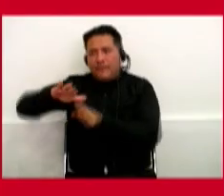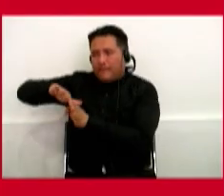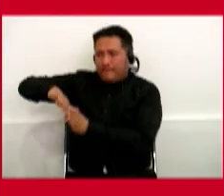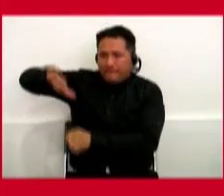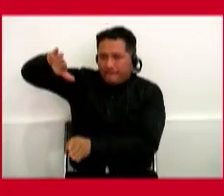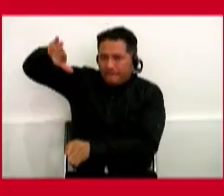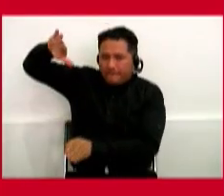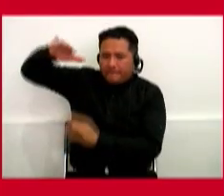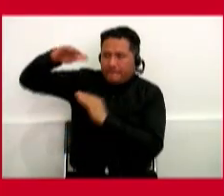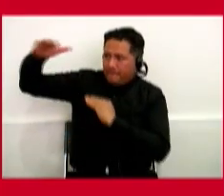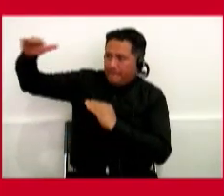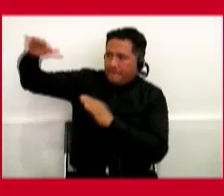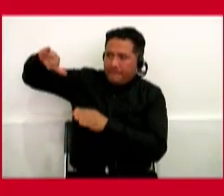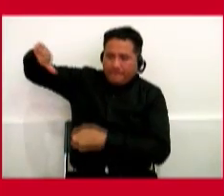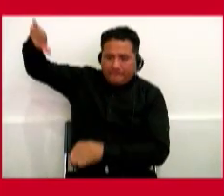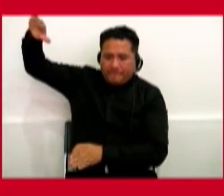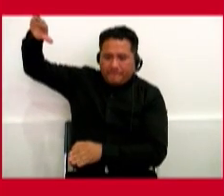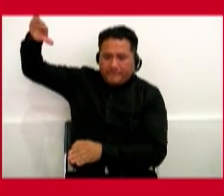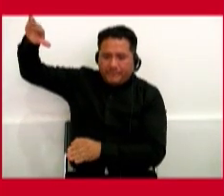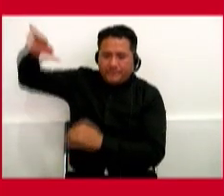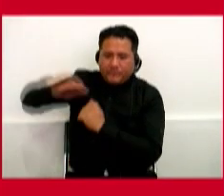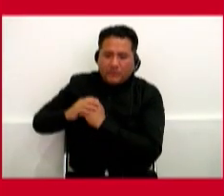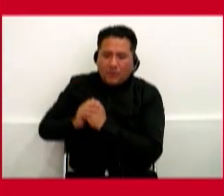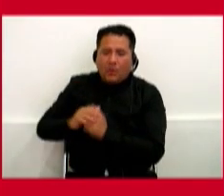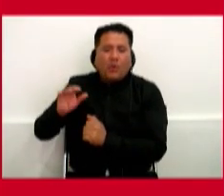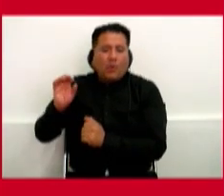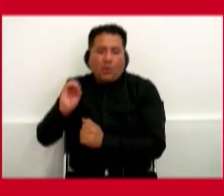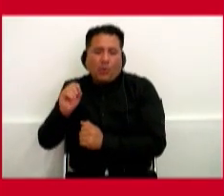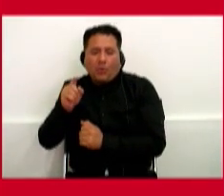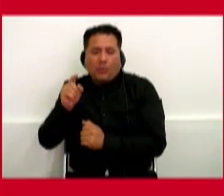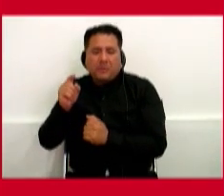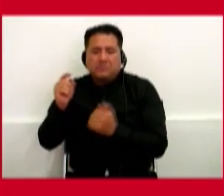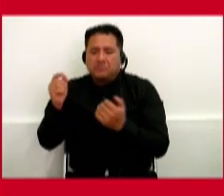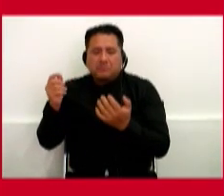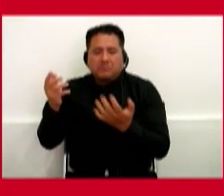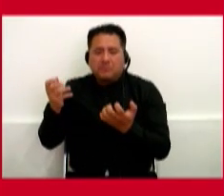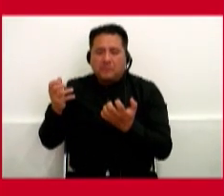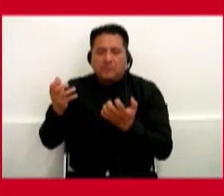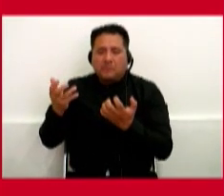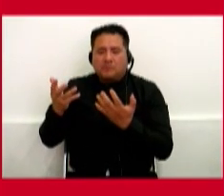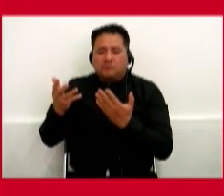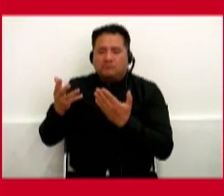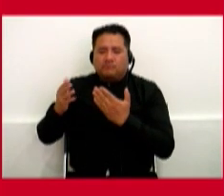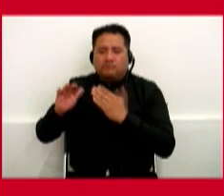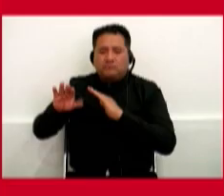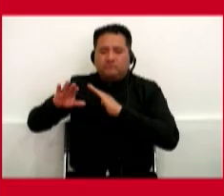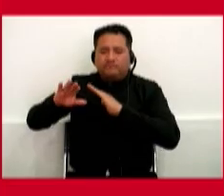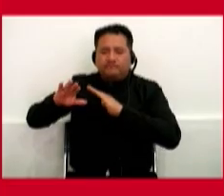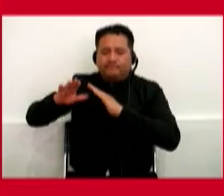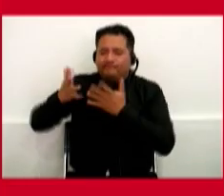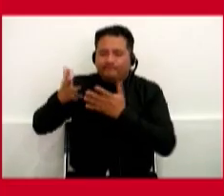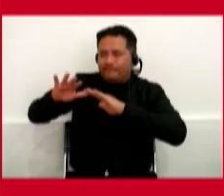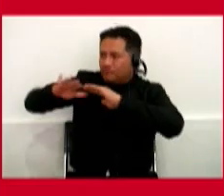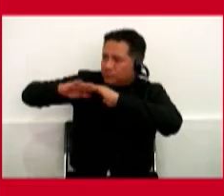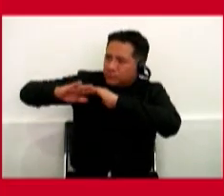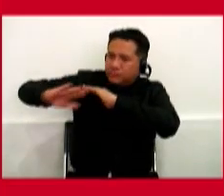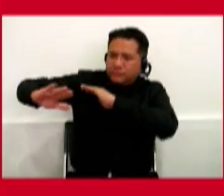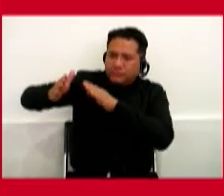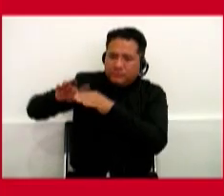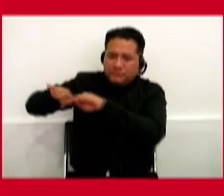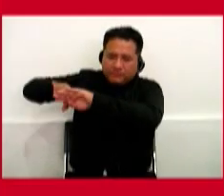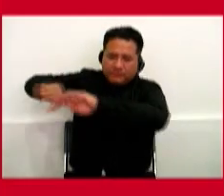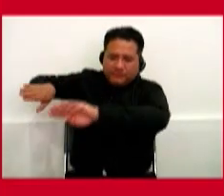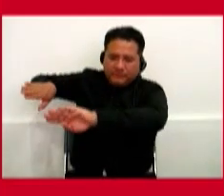la construcción de alguna infraestructura, o queremos quizás estimar el flujo que está en el pie del talud,